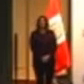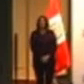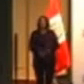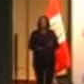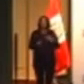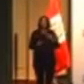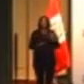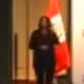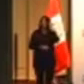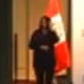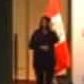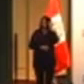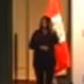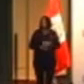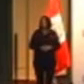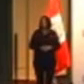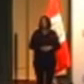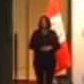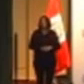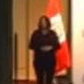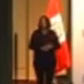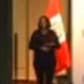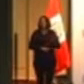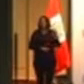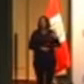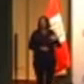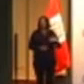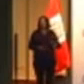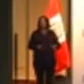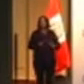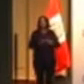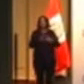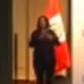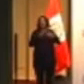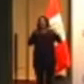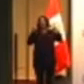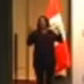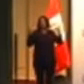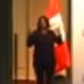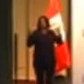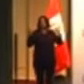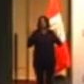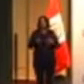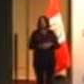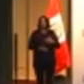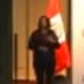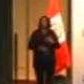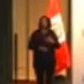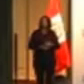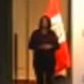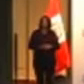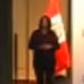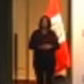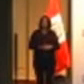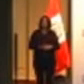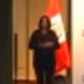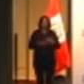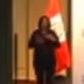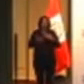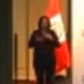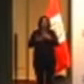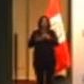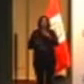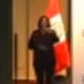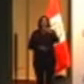porque Miraflores en su vida ha sido algo grande. Tal es así que hasta cerca de la Huaca Puliana